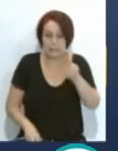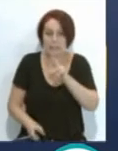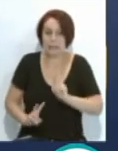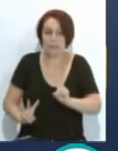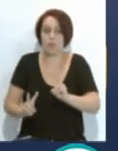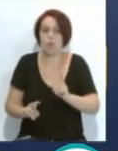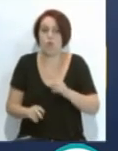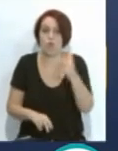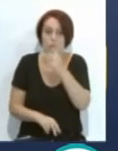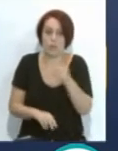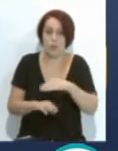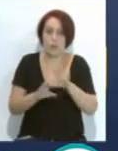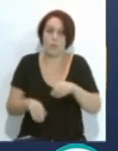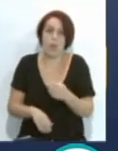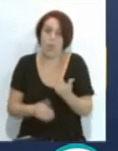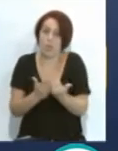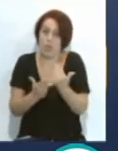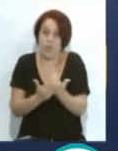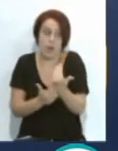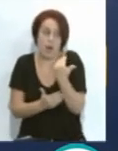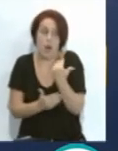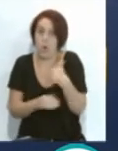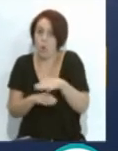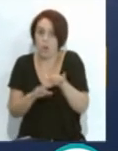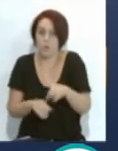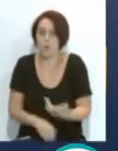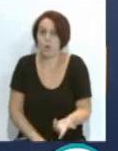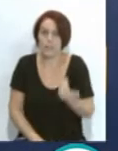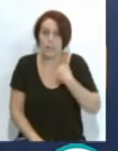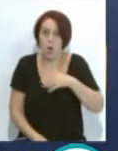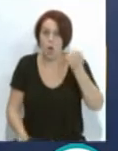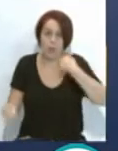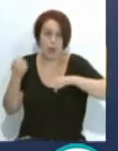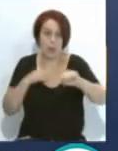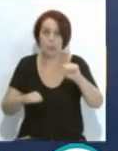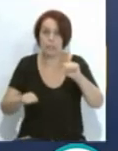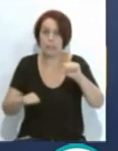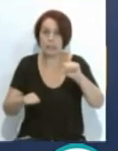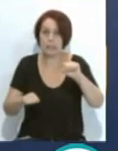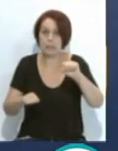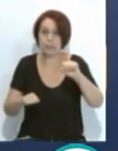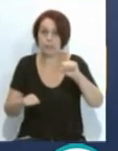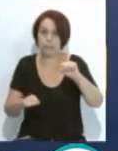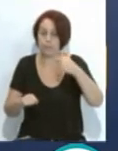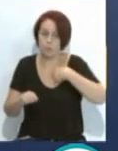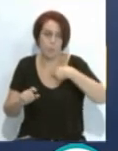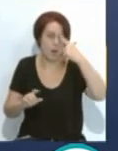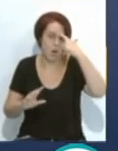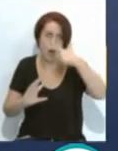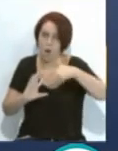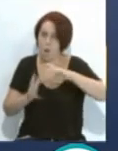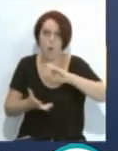últimas dos semanas. Han sido los últimos días escasos en los que ya pues las operaciones eran locuras,